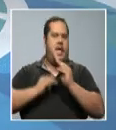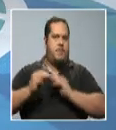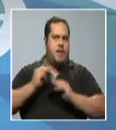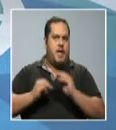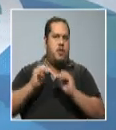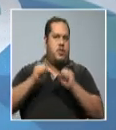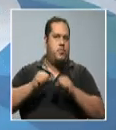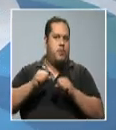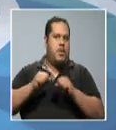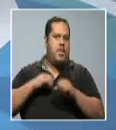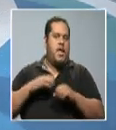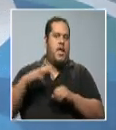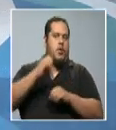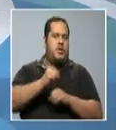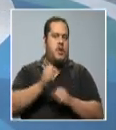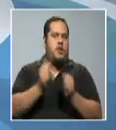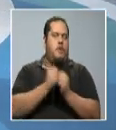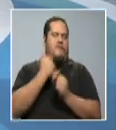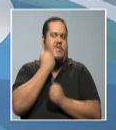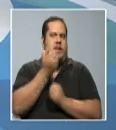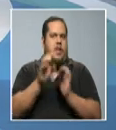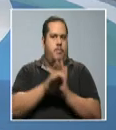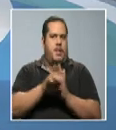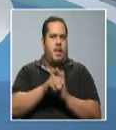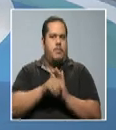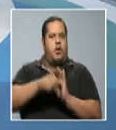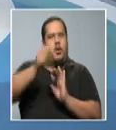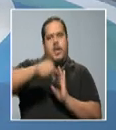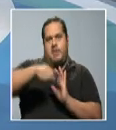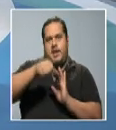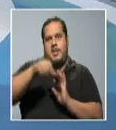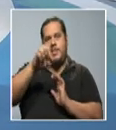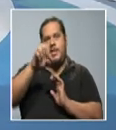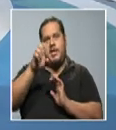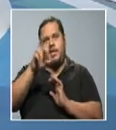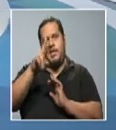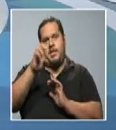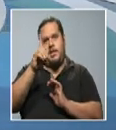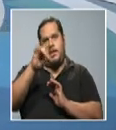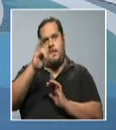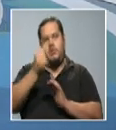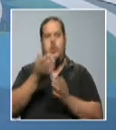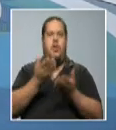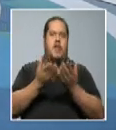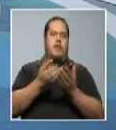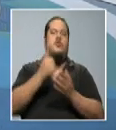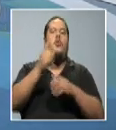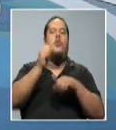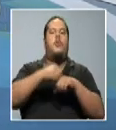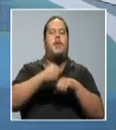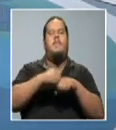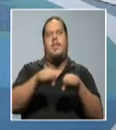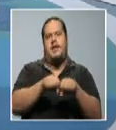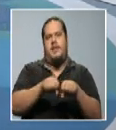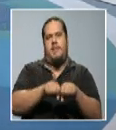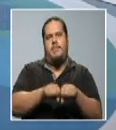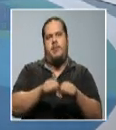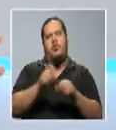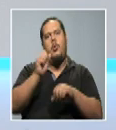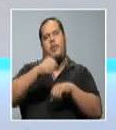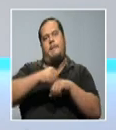con facilidad, como lo son las tarjetas de crédito, podrían representar, como dicen, una piedra en el zapato o en el